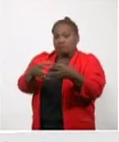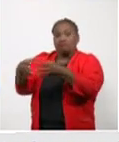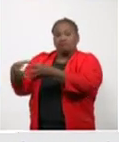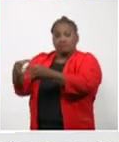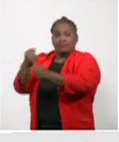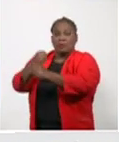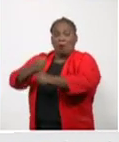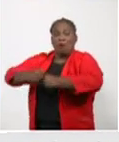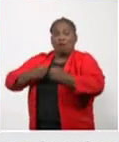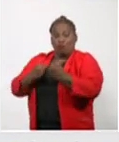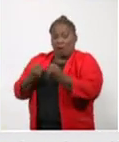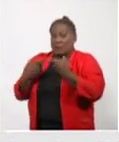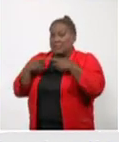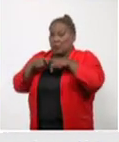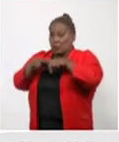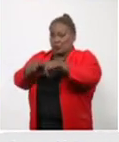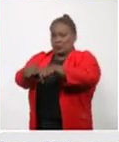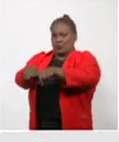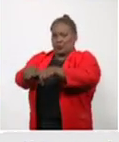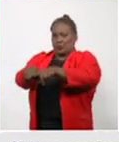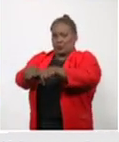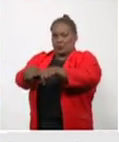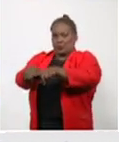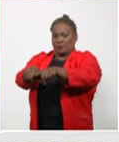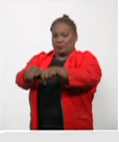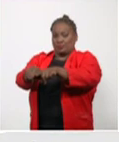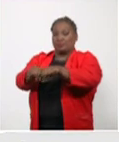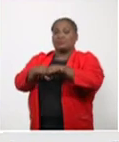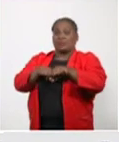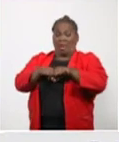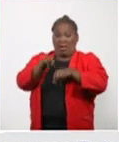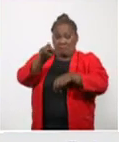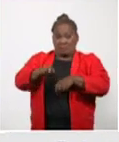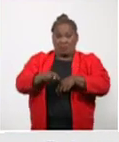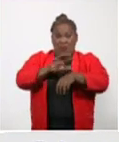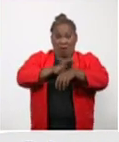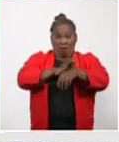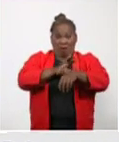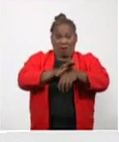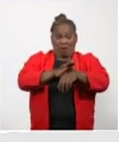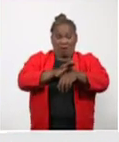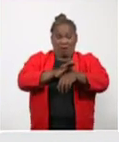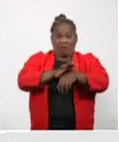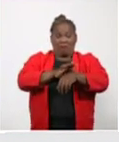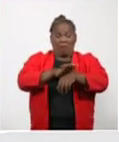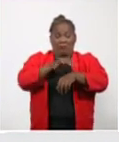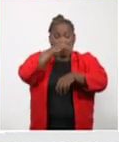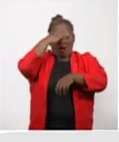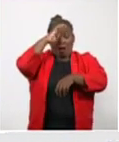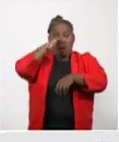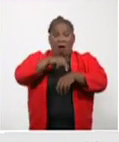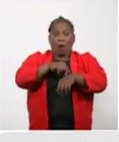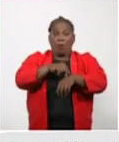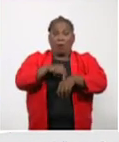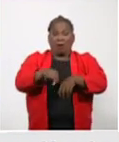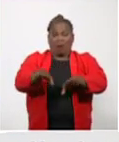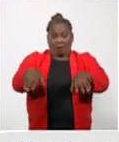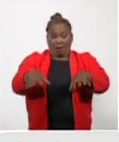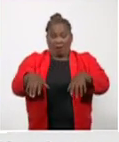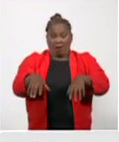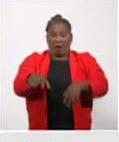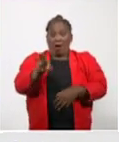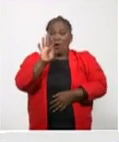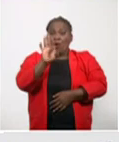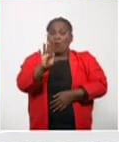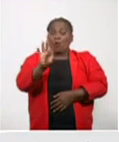trabajo conjunto. De los casos autóctonos, ahorita hablamos del total de casos, de los